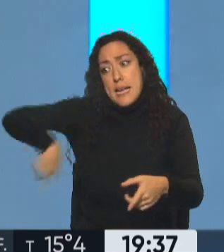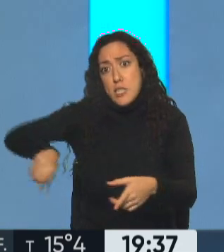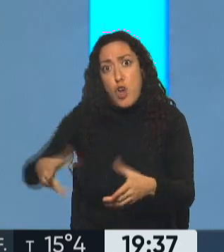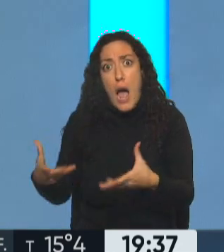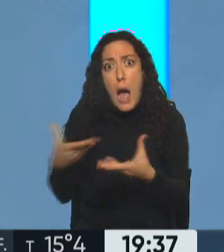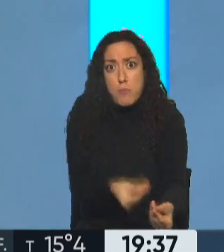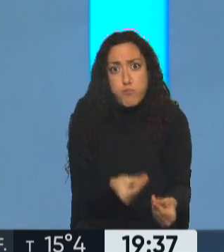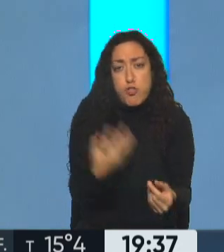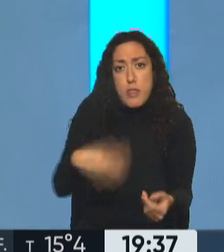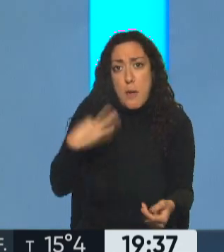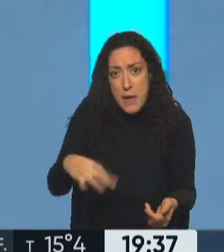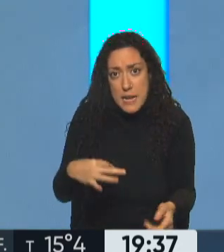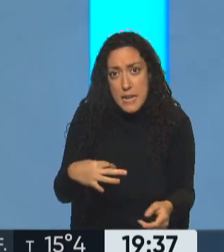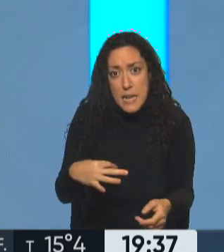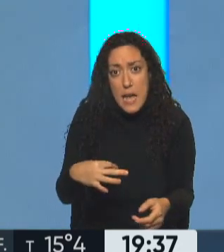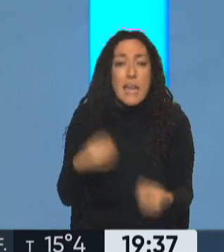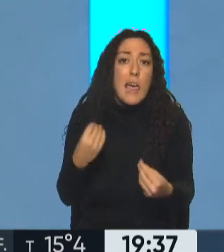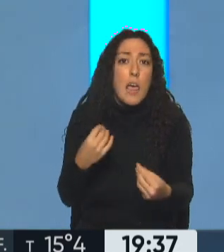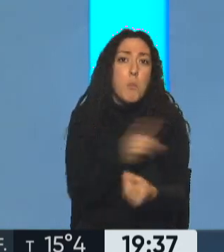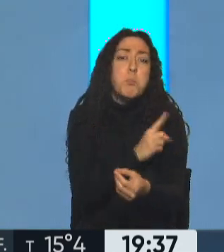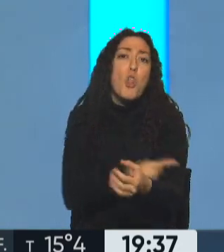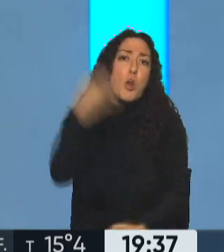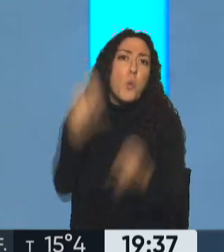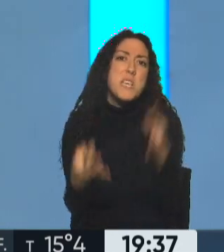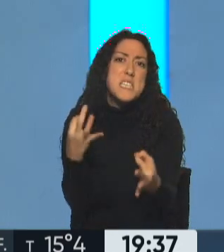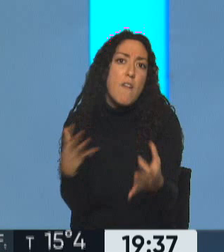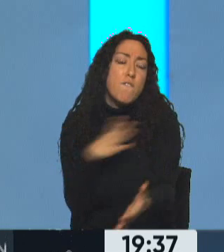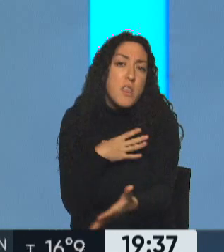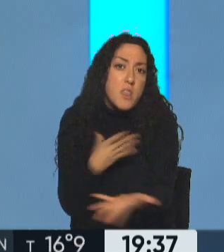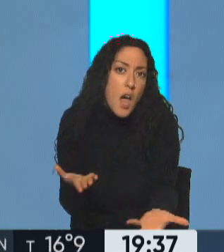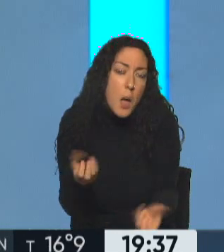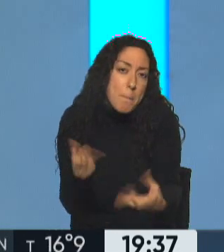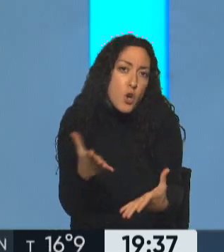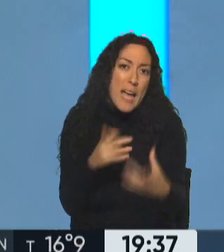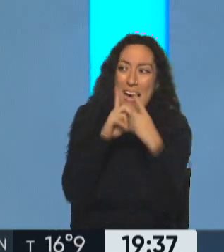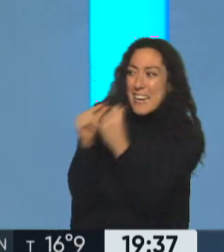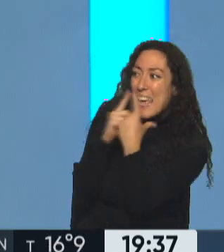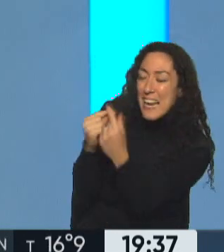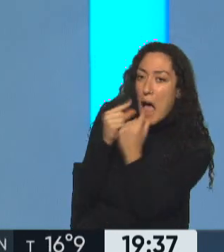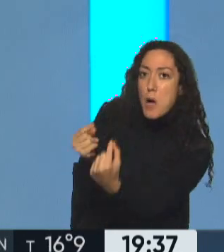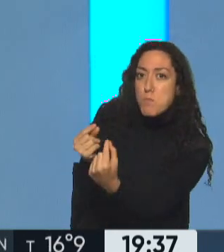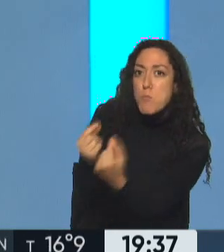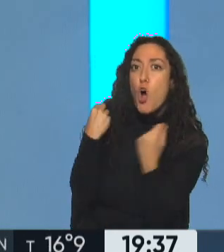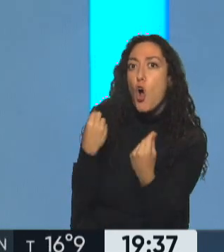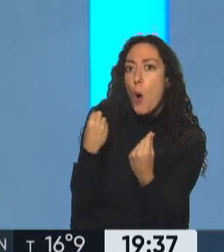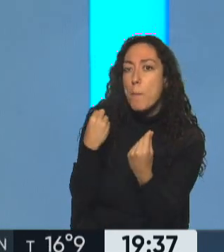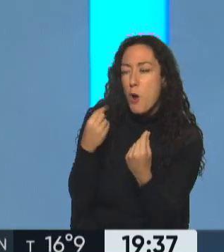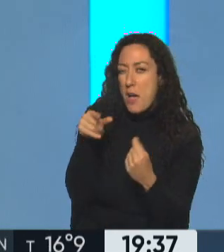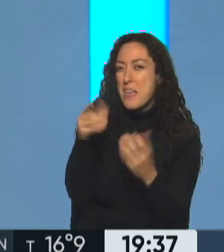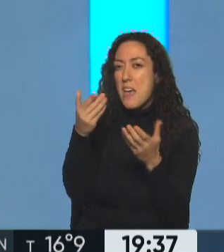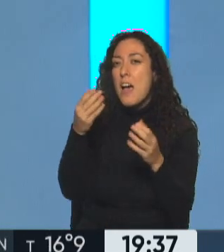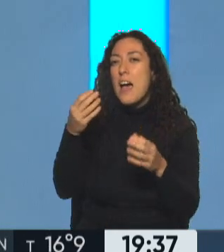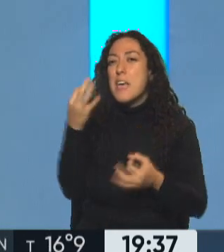como muchas veces pasa es parte del problema, es el Poder Judicial. Porque la vía para el reclamo, en el informe hay todo un detalle